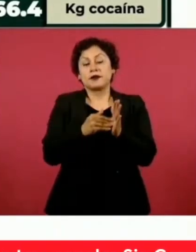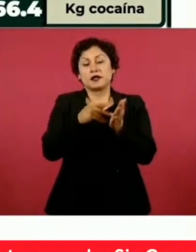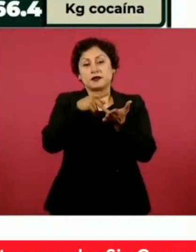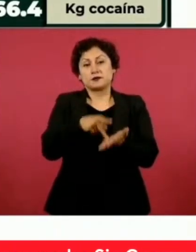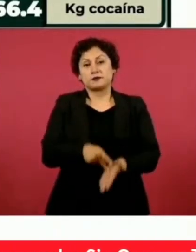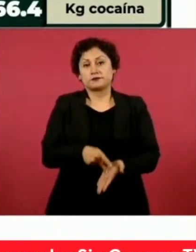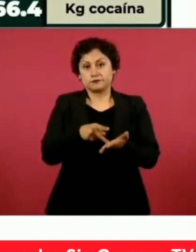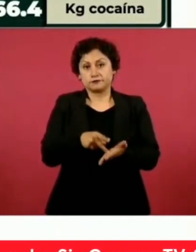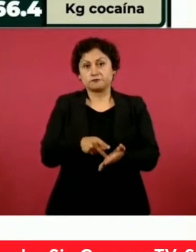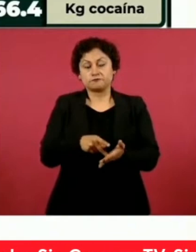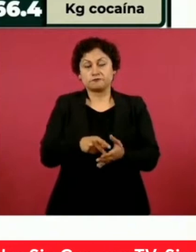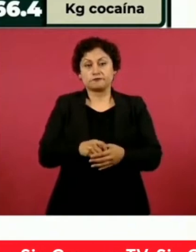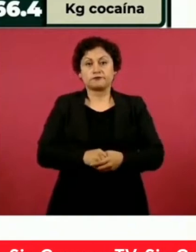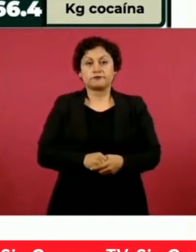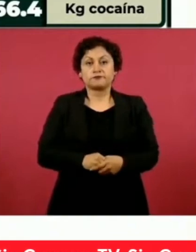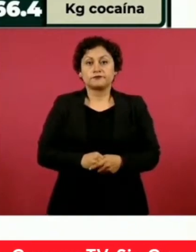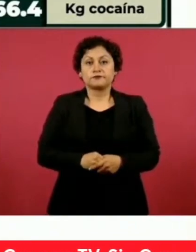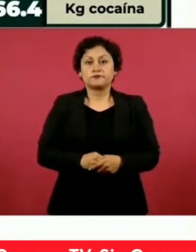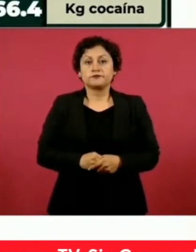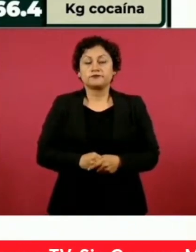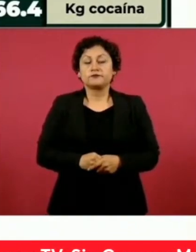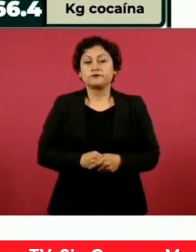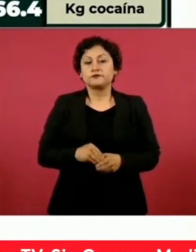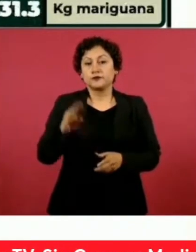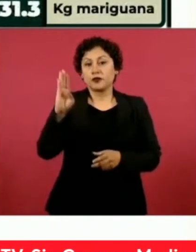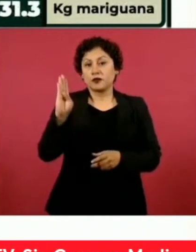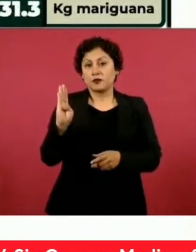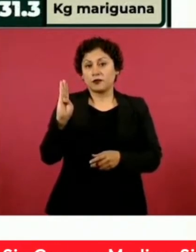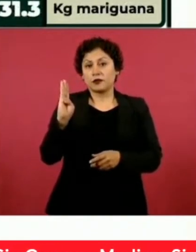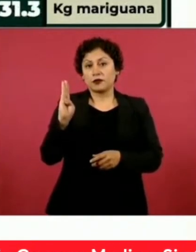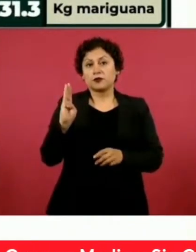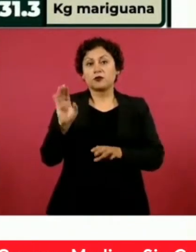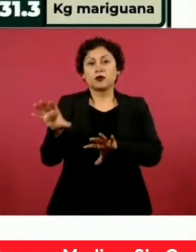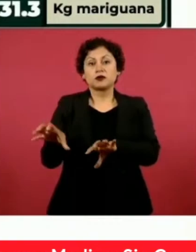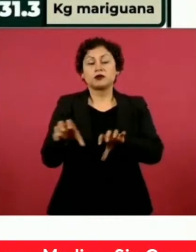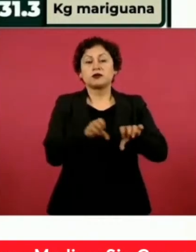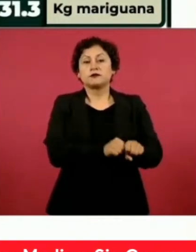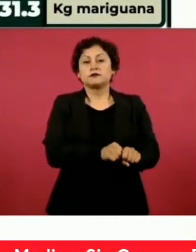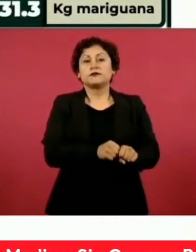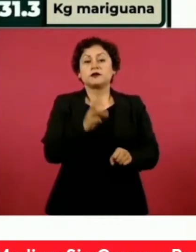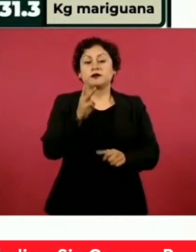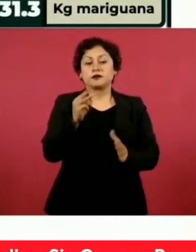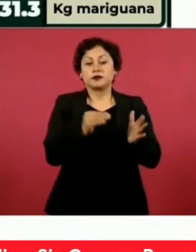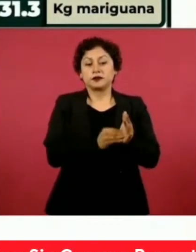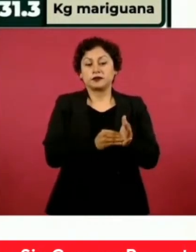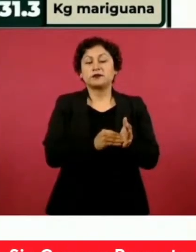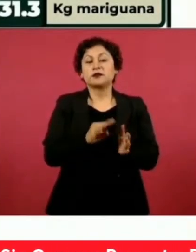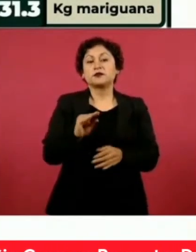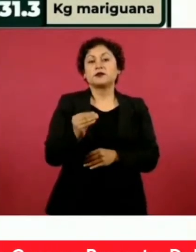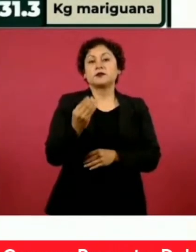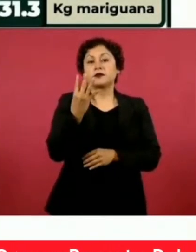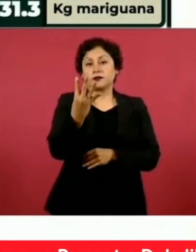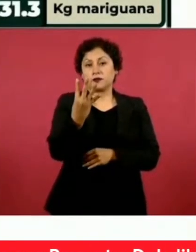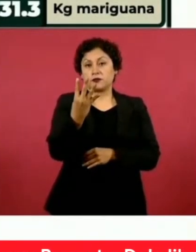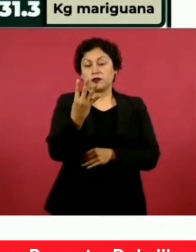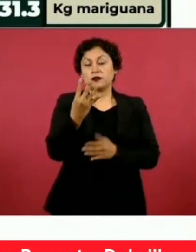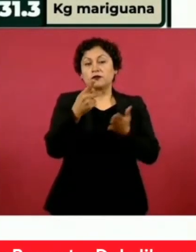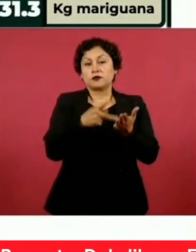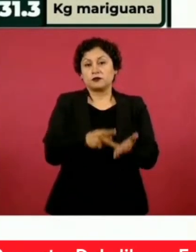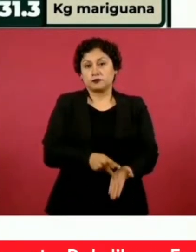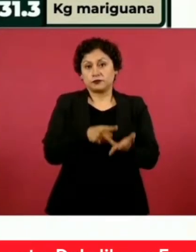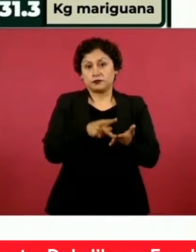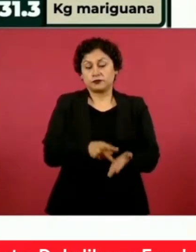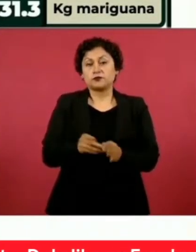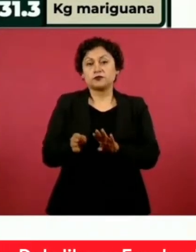del sexenio marihuana 3,94 kg en lo que va en el periodo que